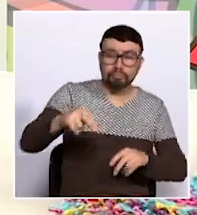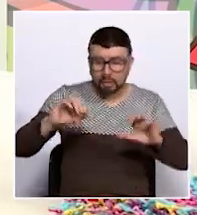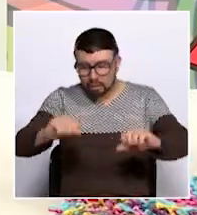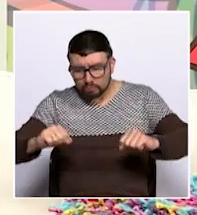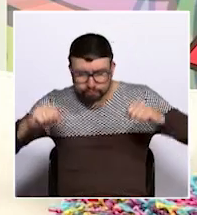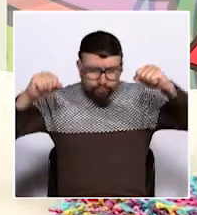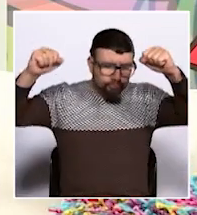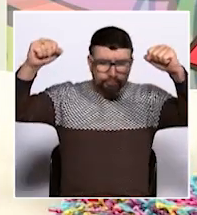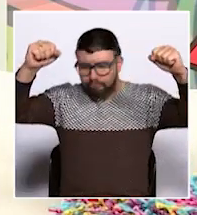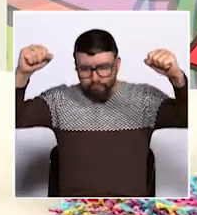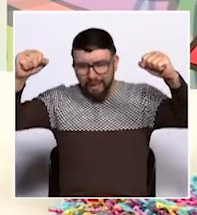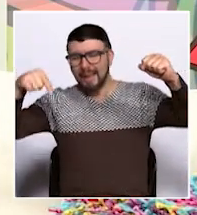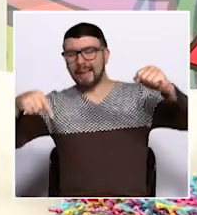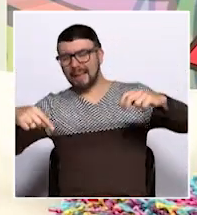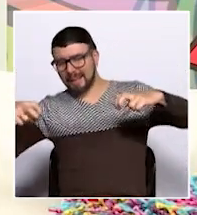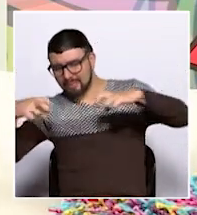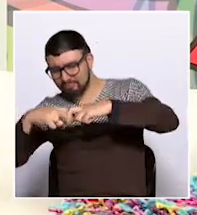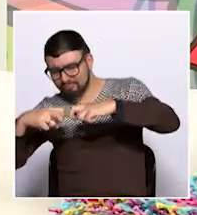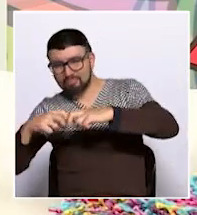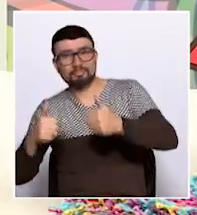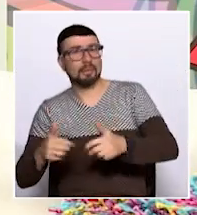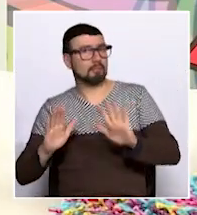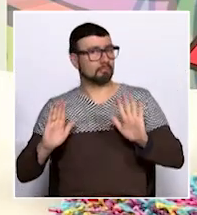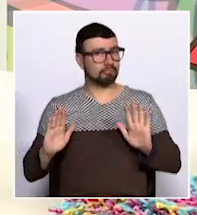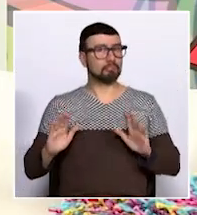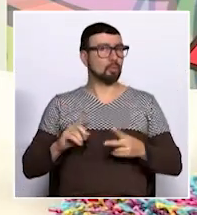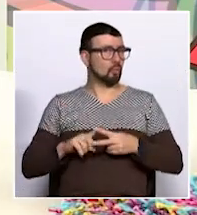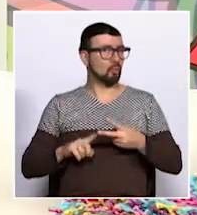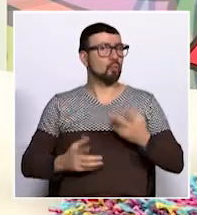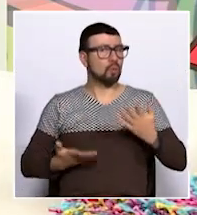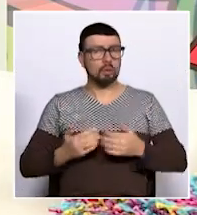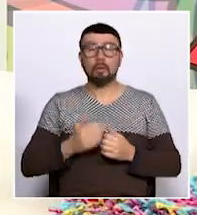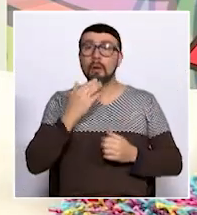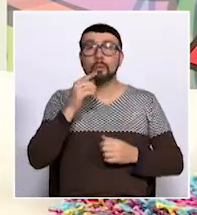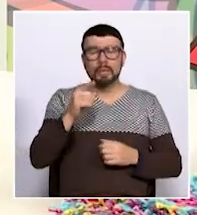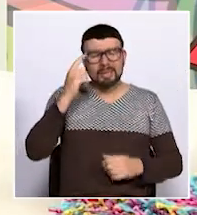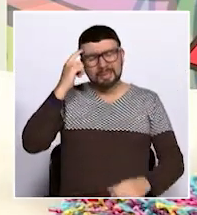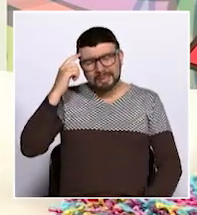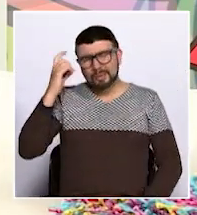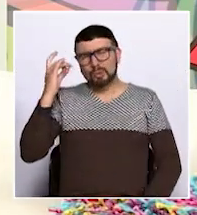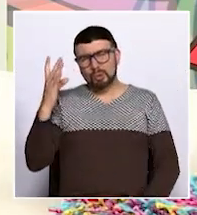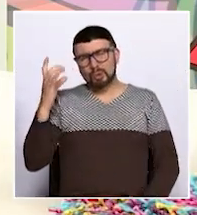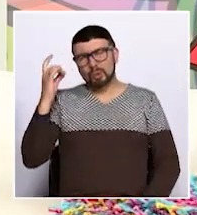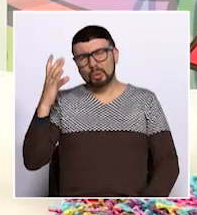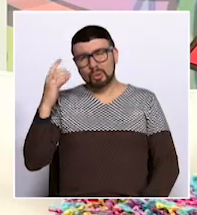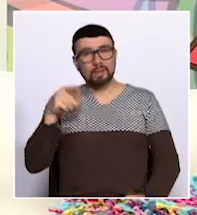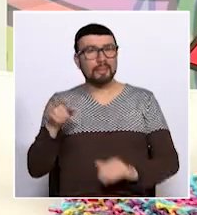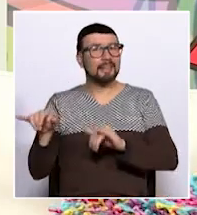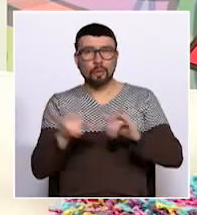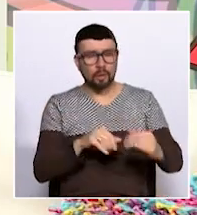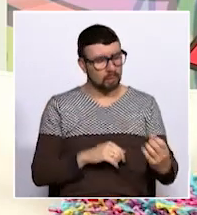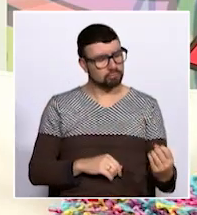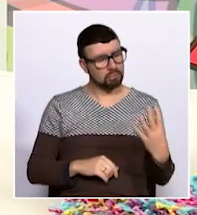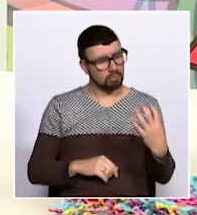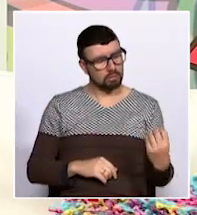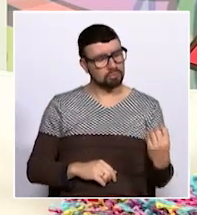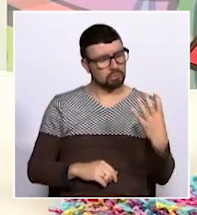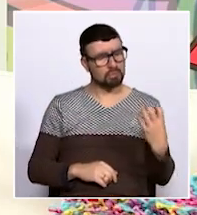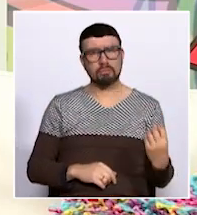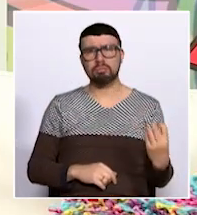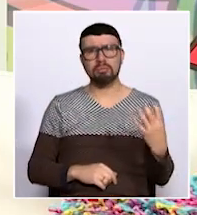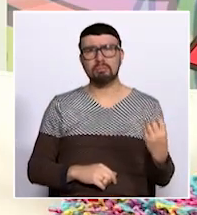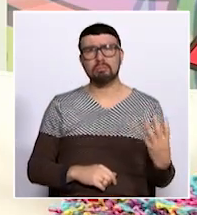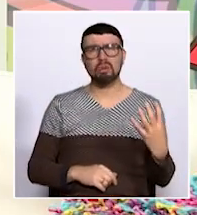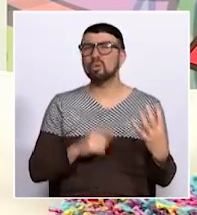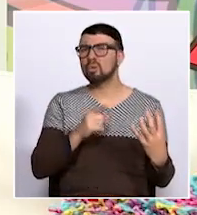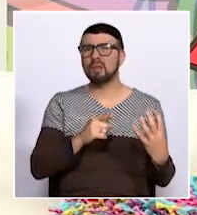el dolor. Ah, es que tengo un dolor de cabeza, ese es el bombillito. ¿Y el bombillito con qué lo apagan o con qué lo quitan?